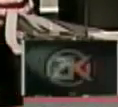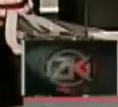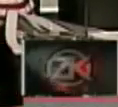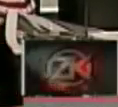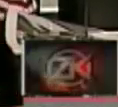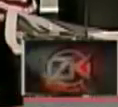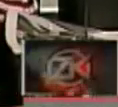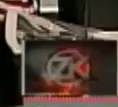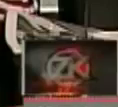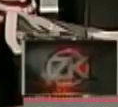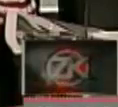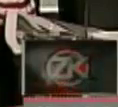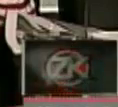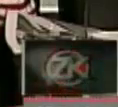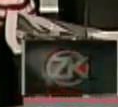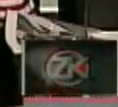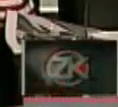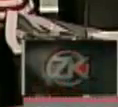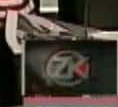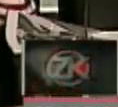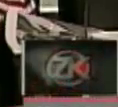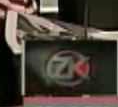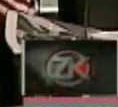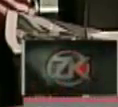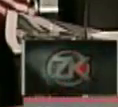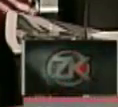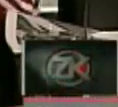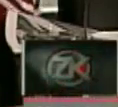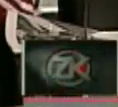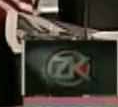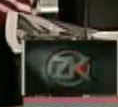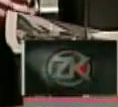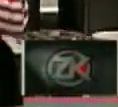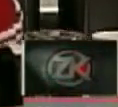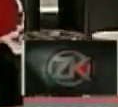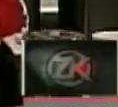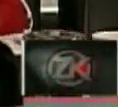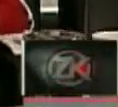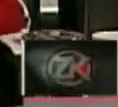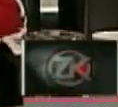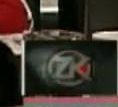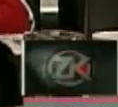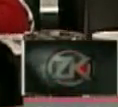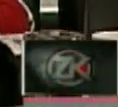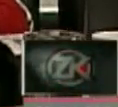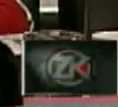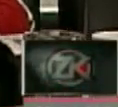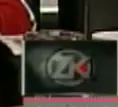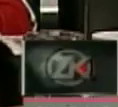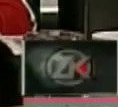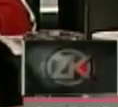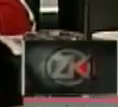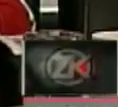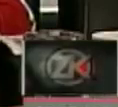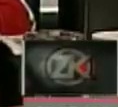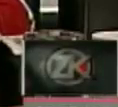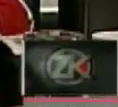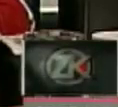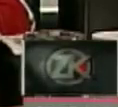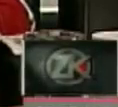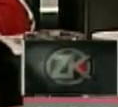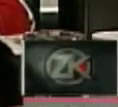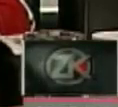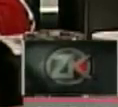un acordeonista latinoamericano, uno de los íconos de la música popular latinoamericana,